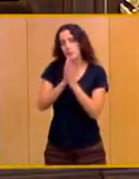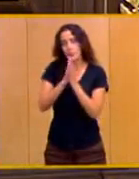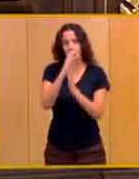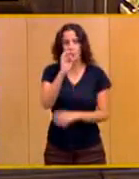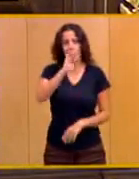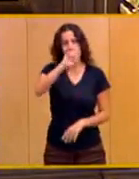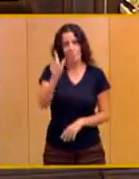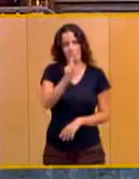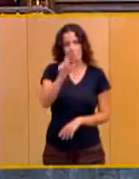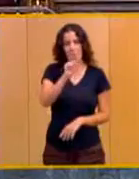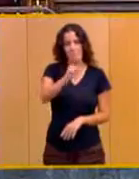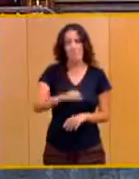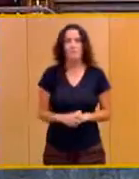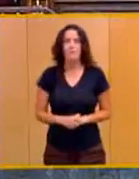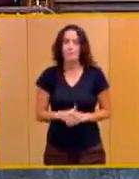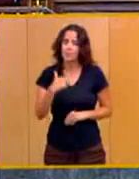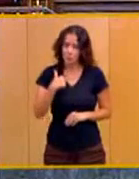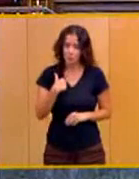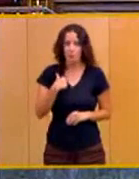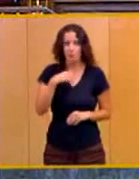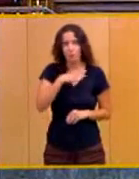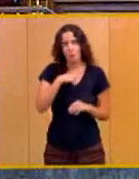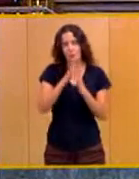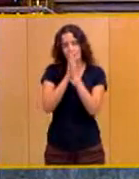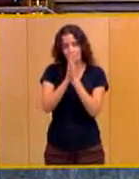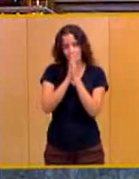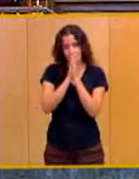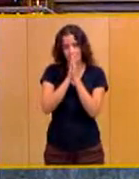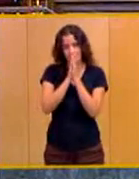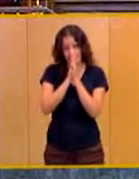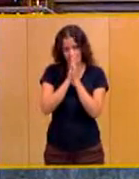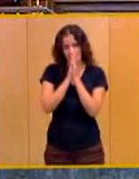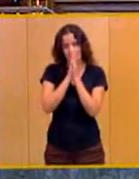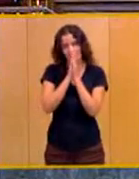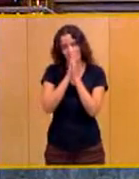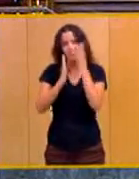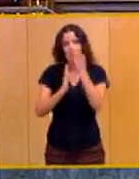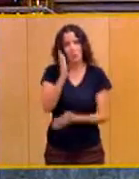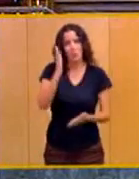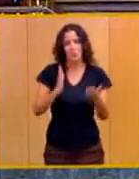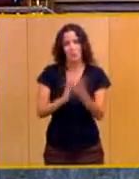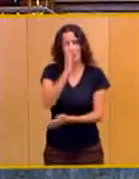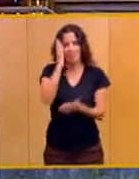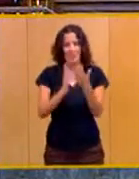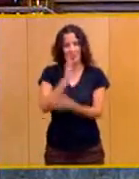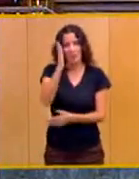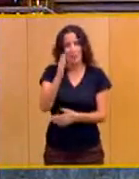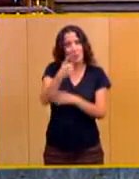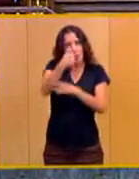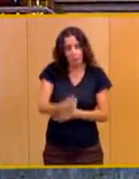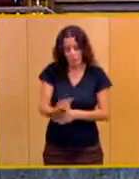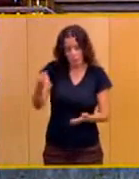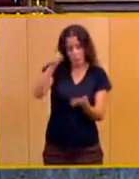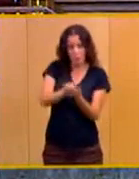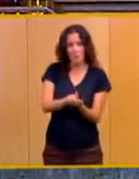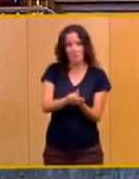presidente. Le estoy haciendo permanentemente señales de que no interrumpa. No me obligue a que le vuelva a